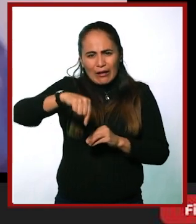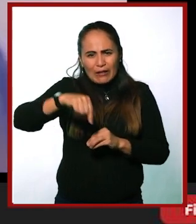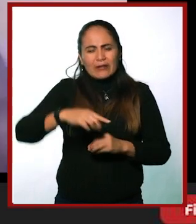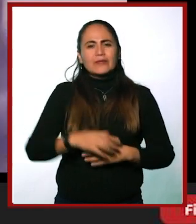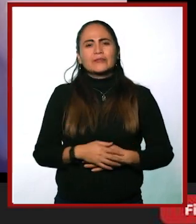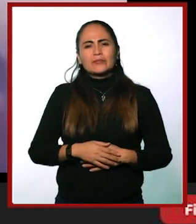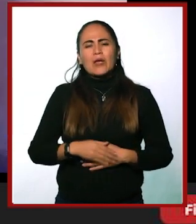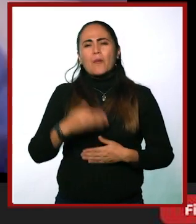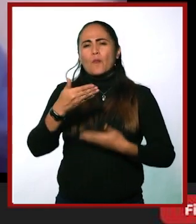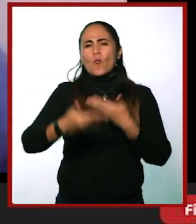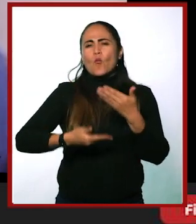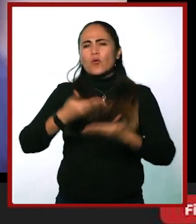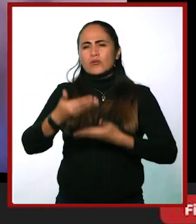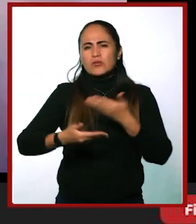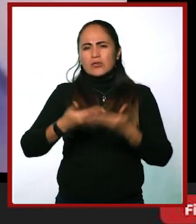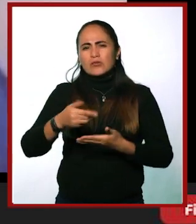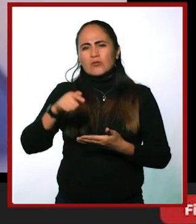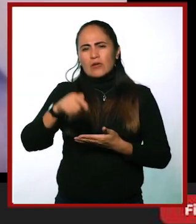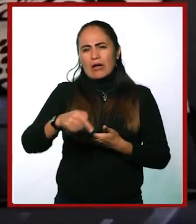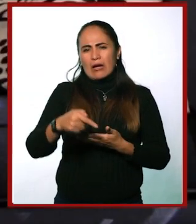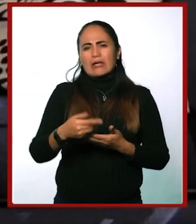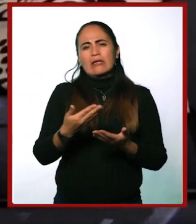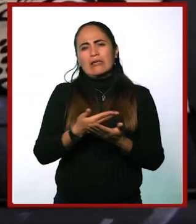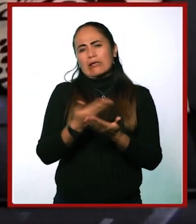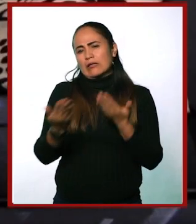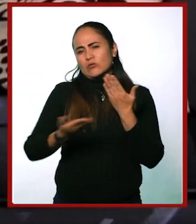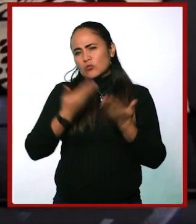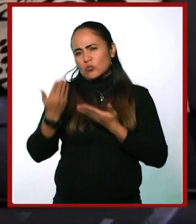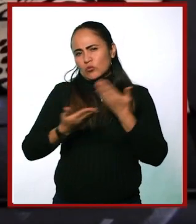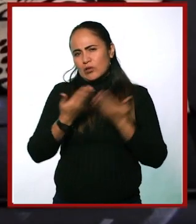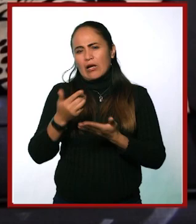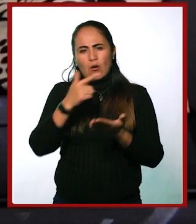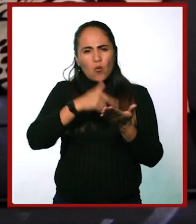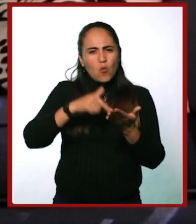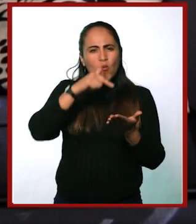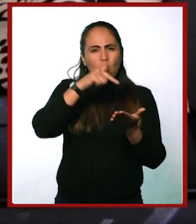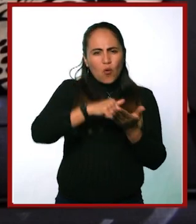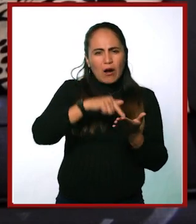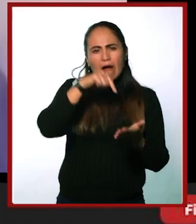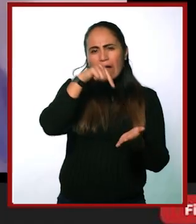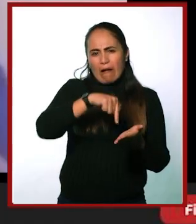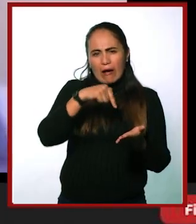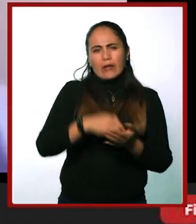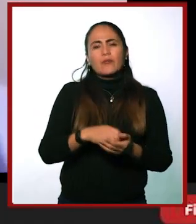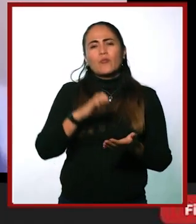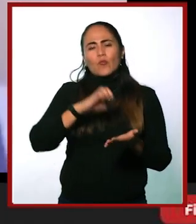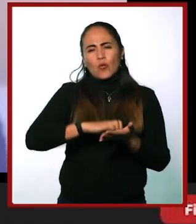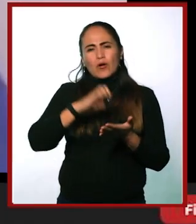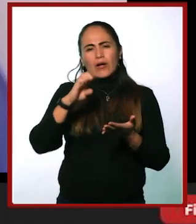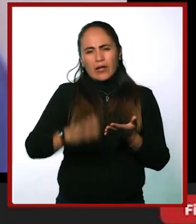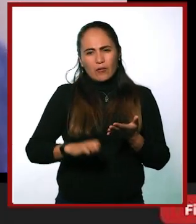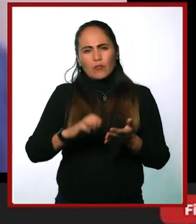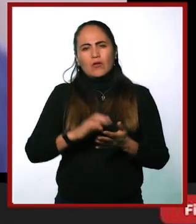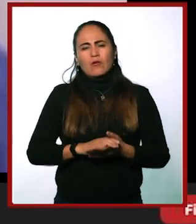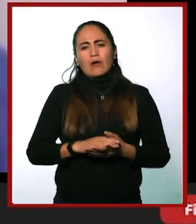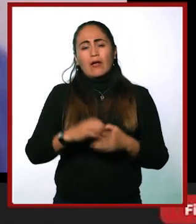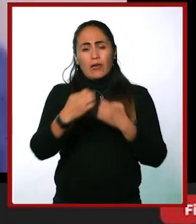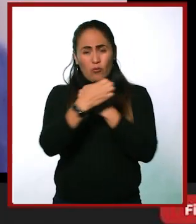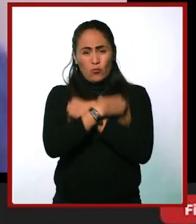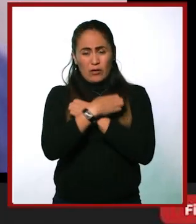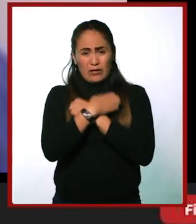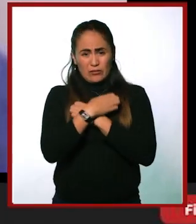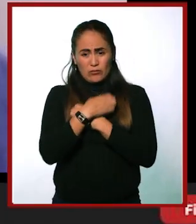los hogares en este proceso que ahora están estudiando, ¿no es cierto?, en los hogares, el haber migrado hacia